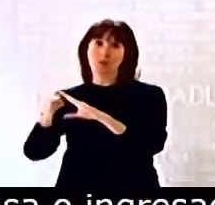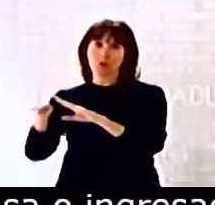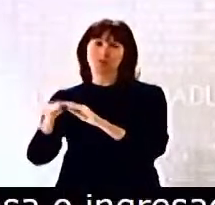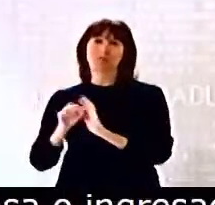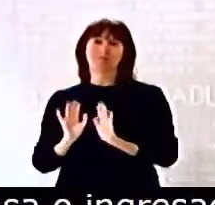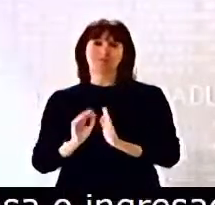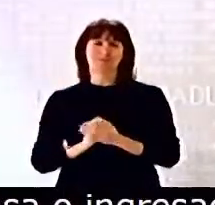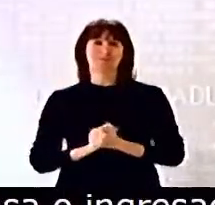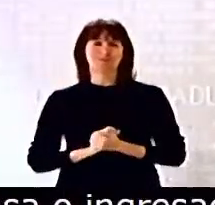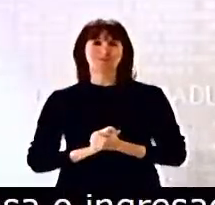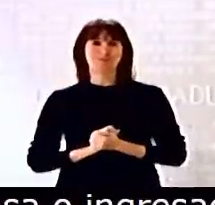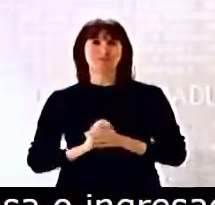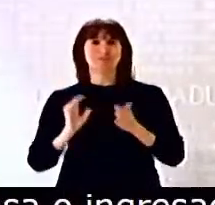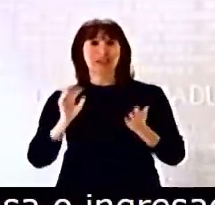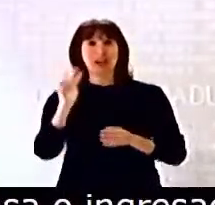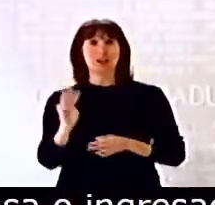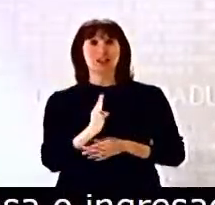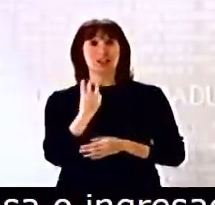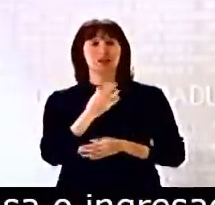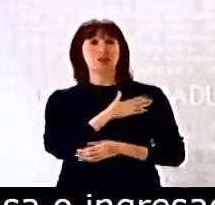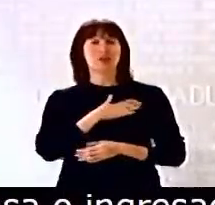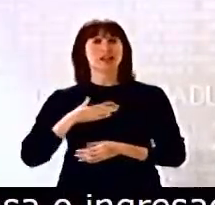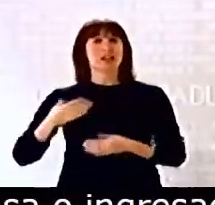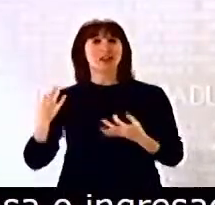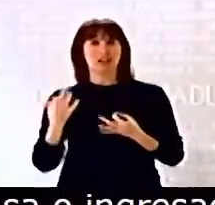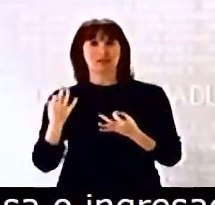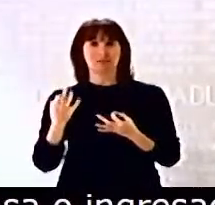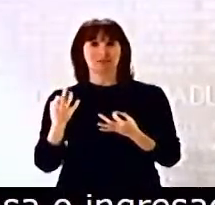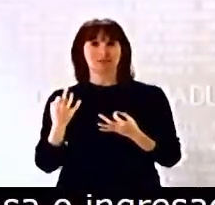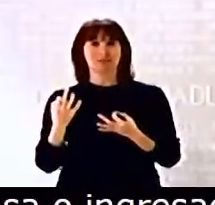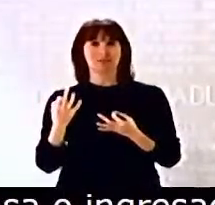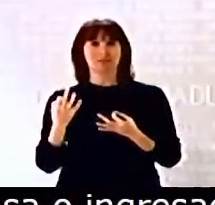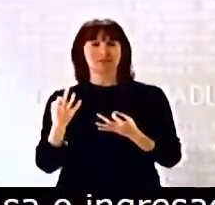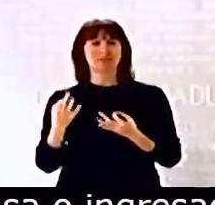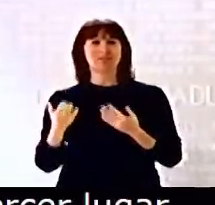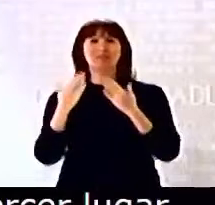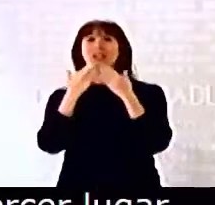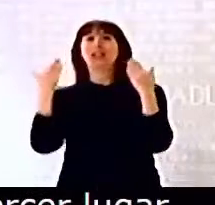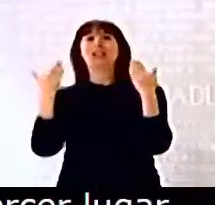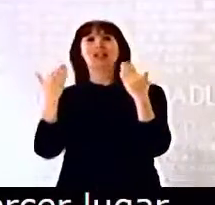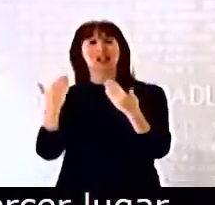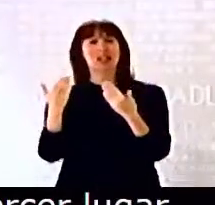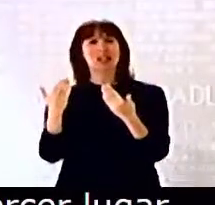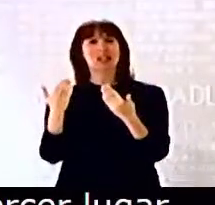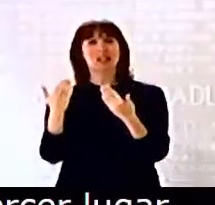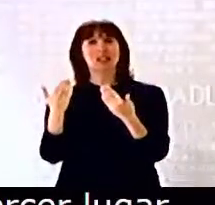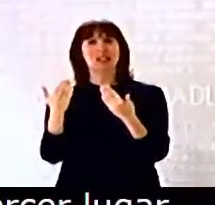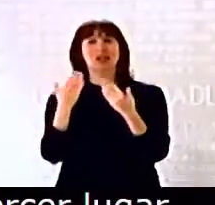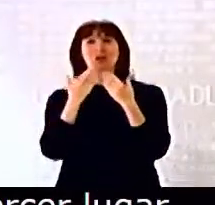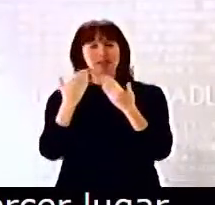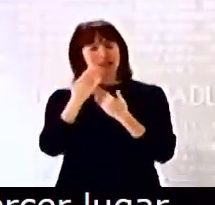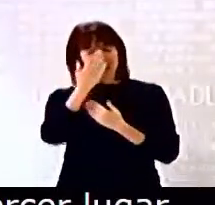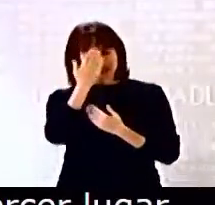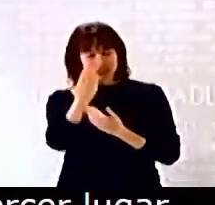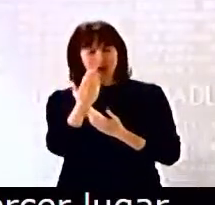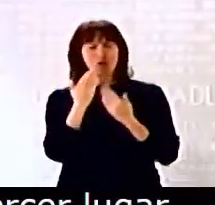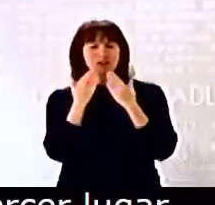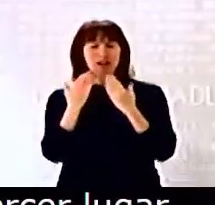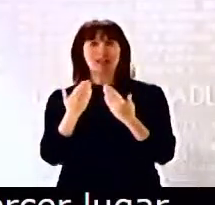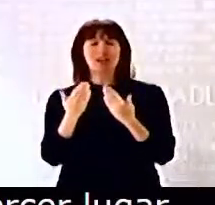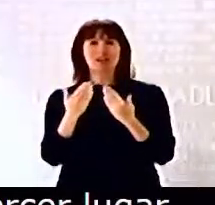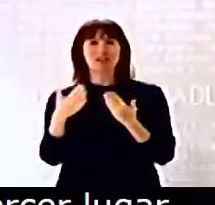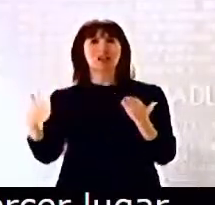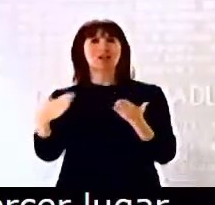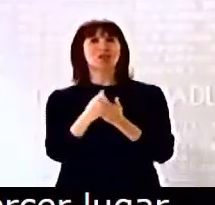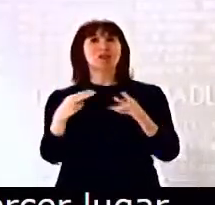sanitarios. Y, en tercer lugar, yo quiero trasladar un mensaje de agradecimiento sincero a